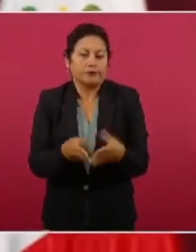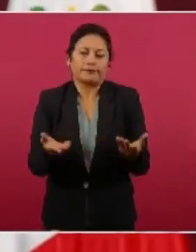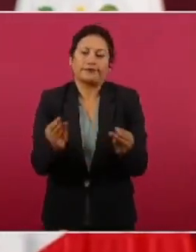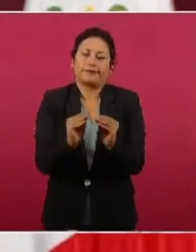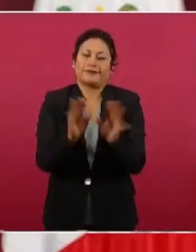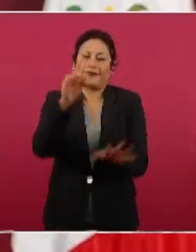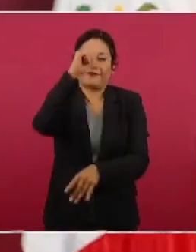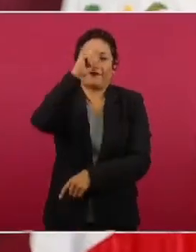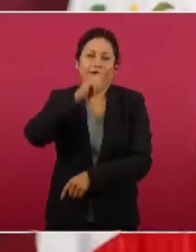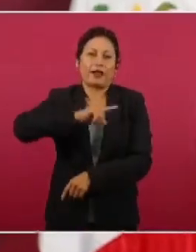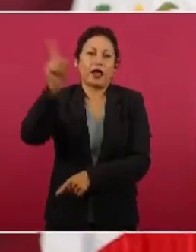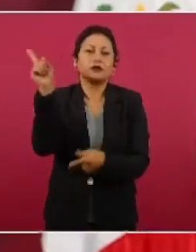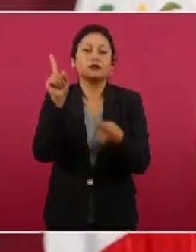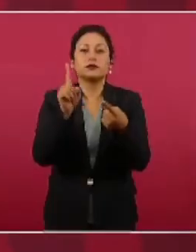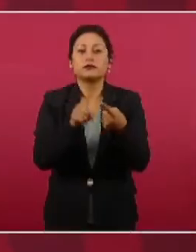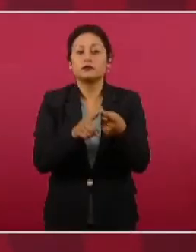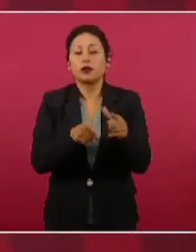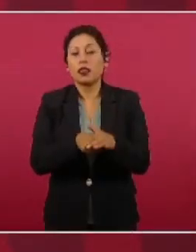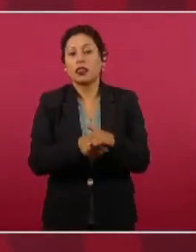y